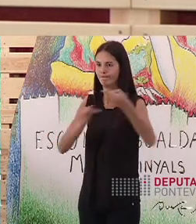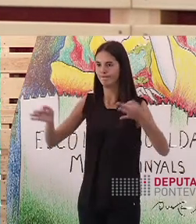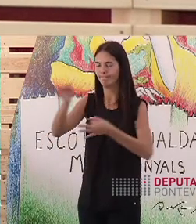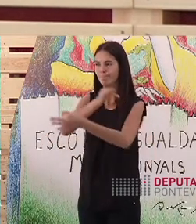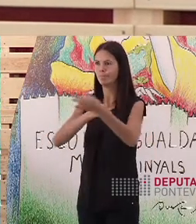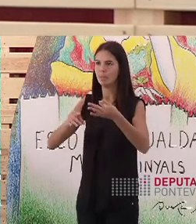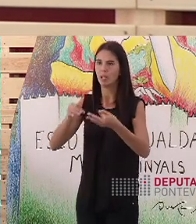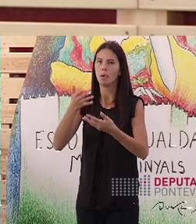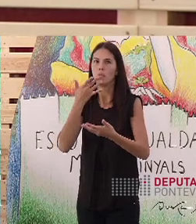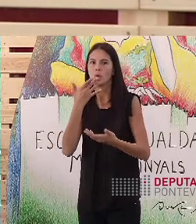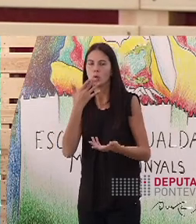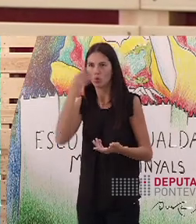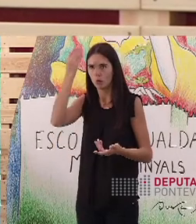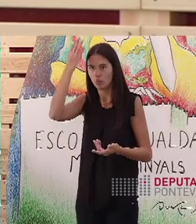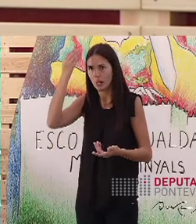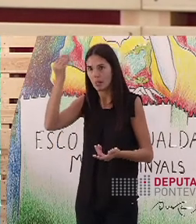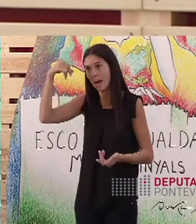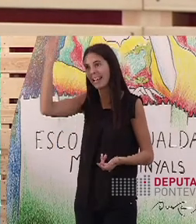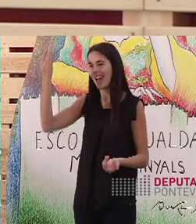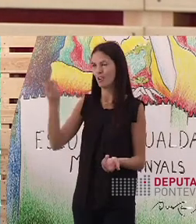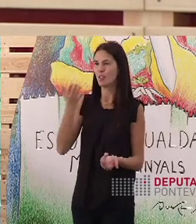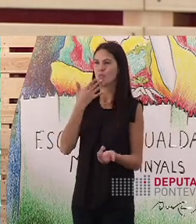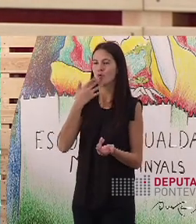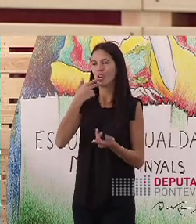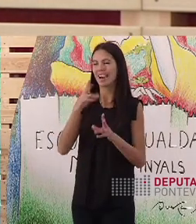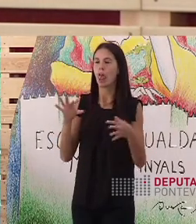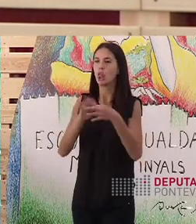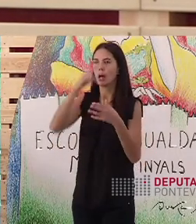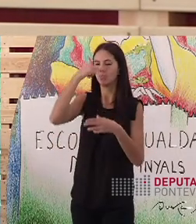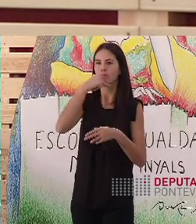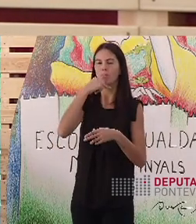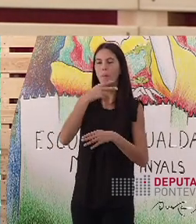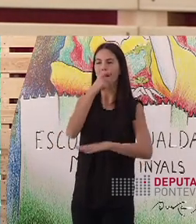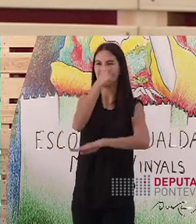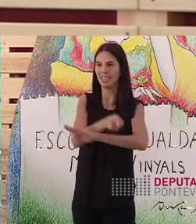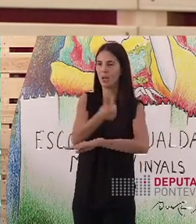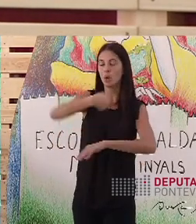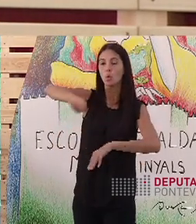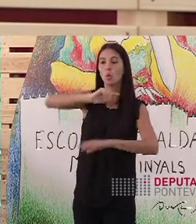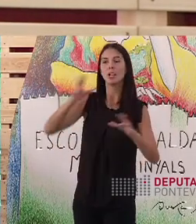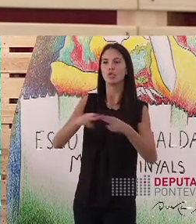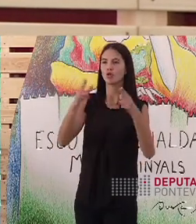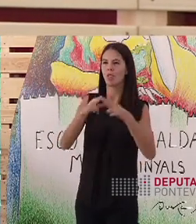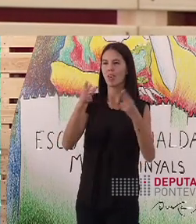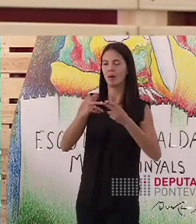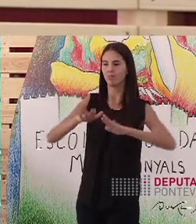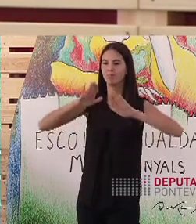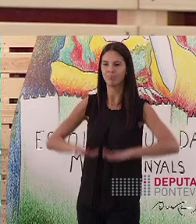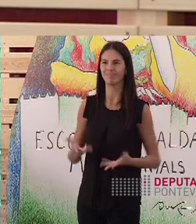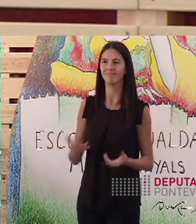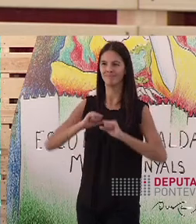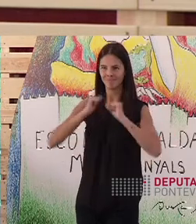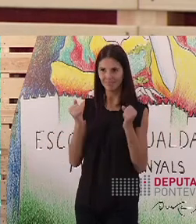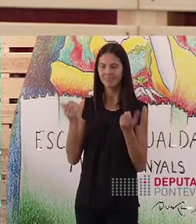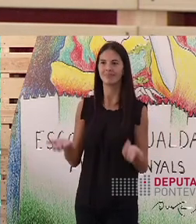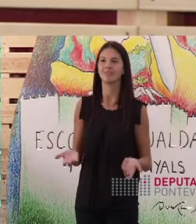con os imaxinarios femininos, patriarcais, que están moi asentados na nosa sociedade e que moitos deles os